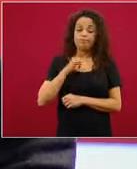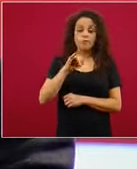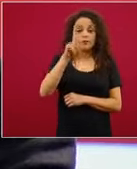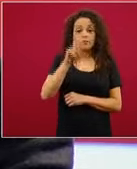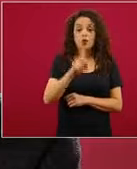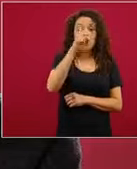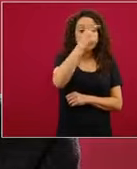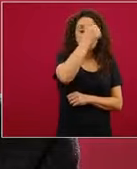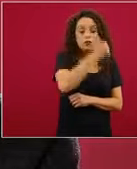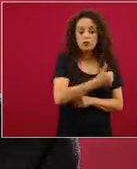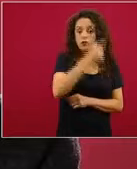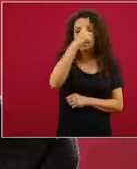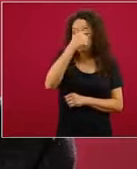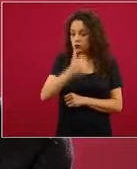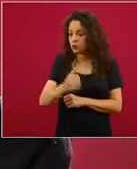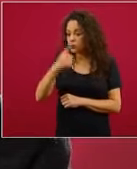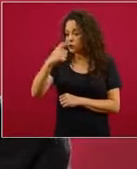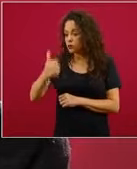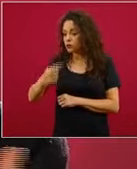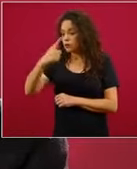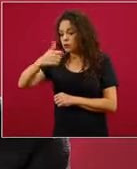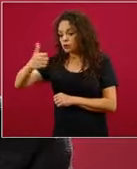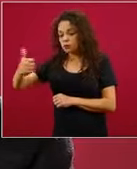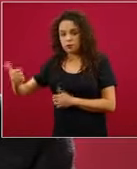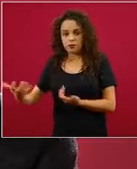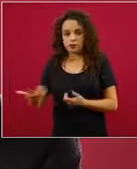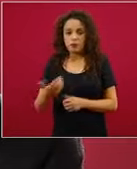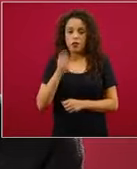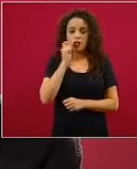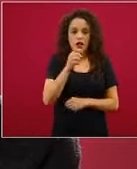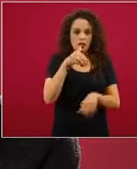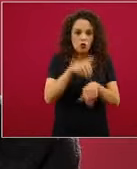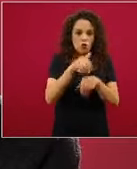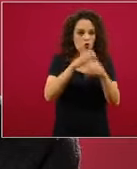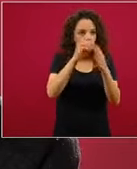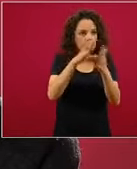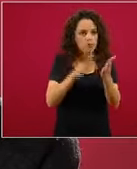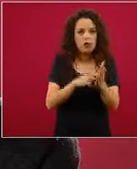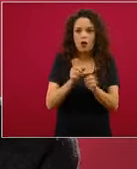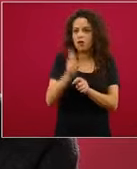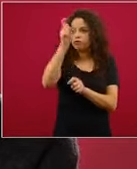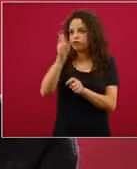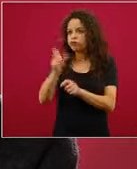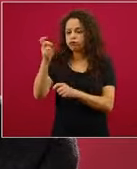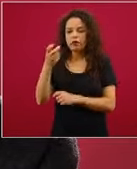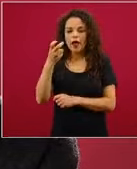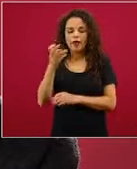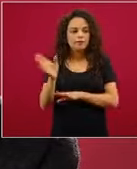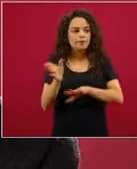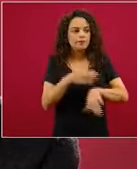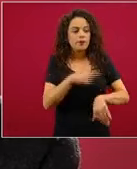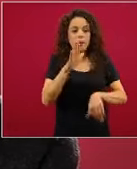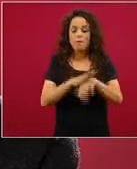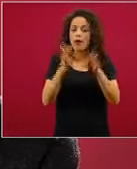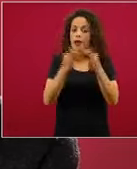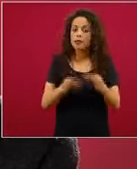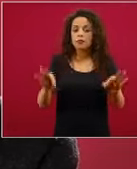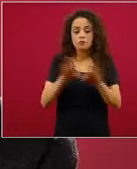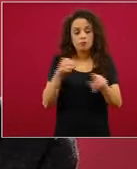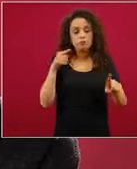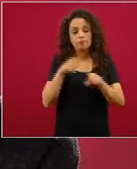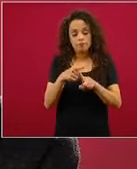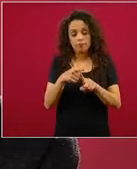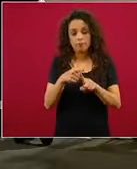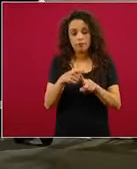de ellos, más allá de cifras, de números, de estadísticas. Sin embargo, si lo que se intenta